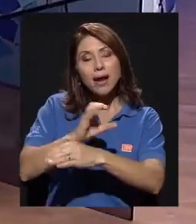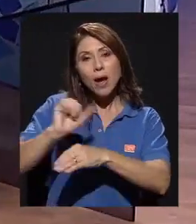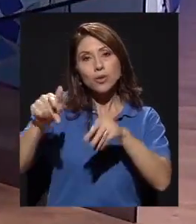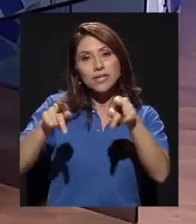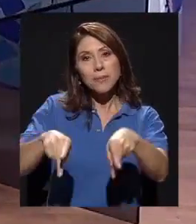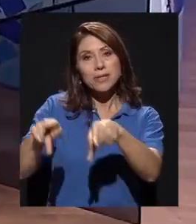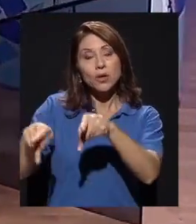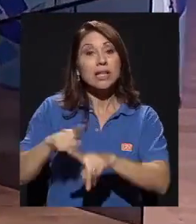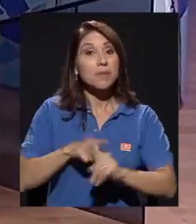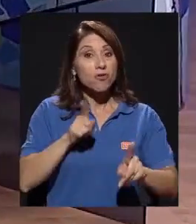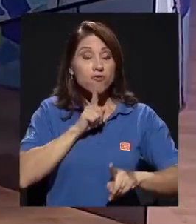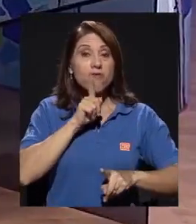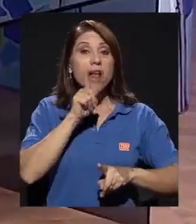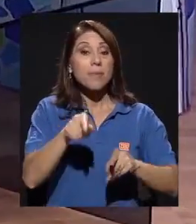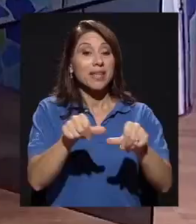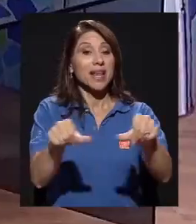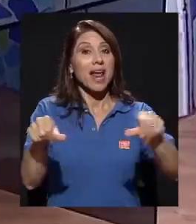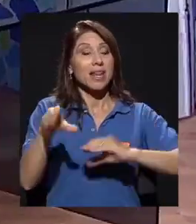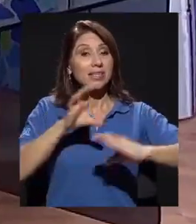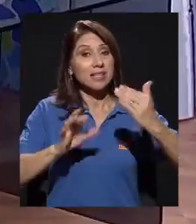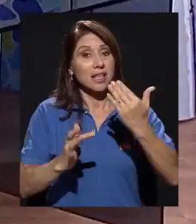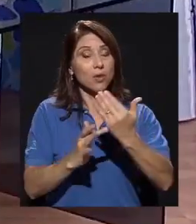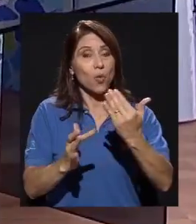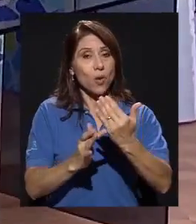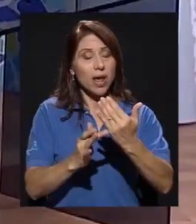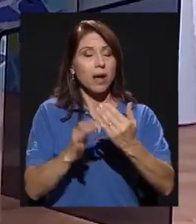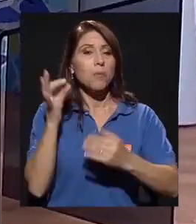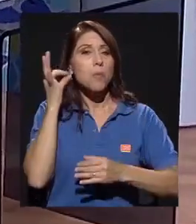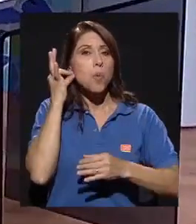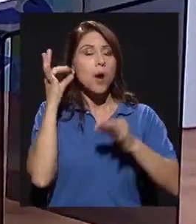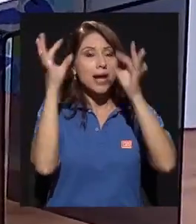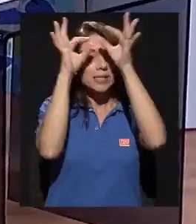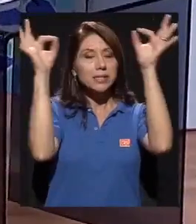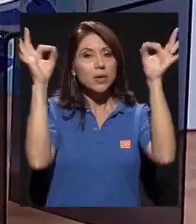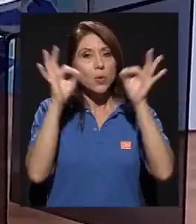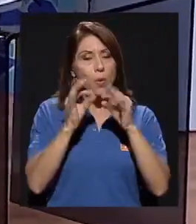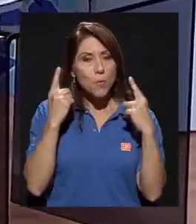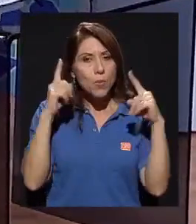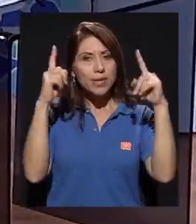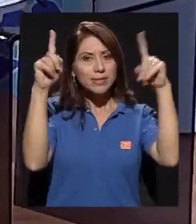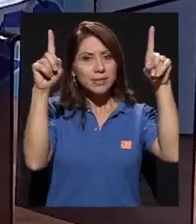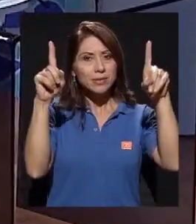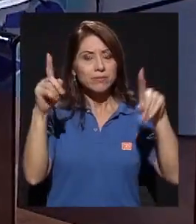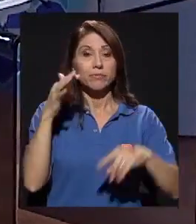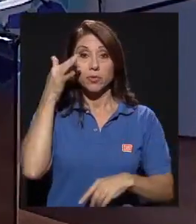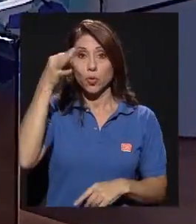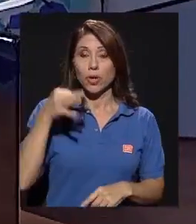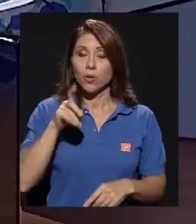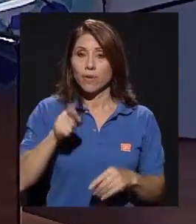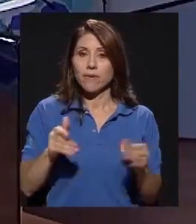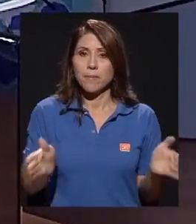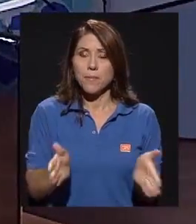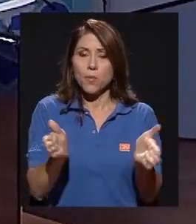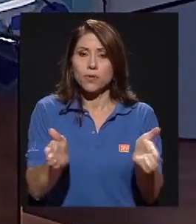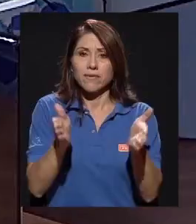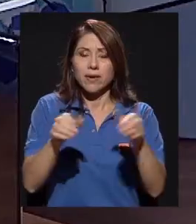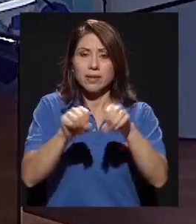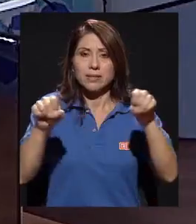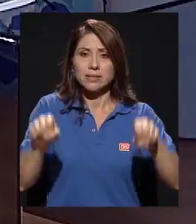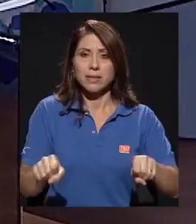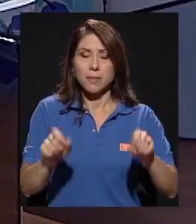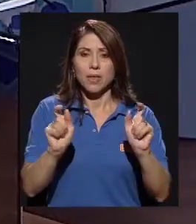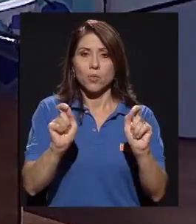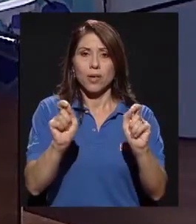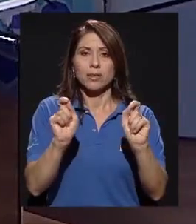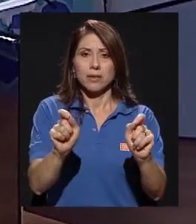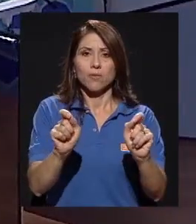mujeres muy exitosas en el campo Entonces yo creo que hay que motivar a tanto al sistema educativo que tenemos que que que